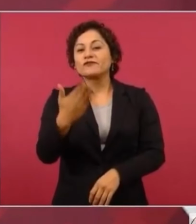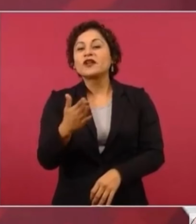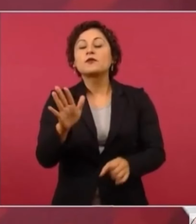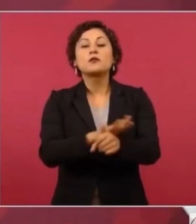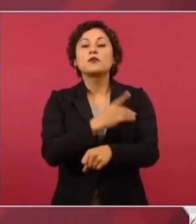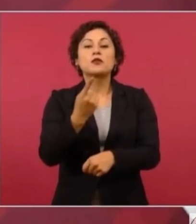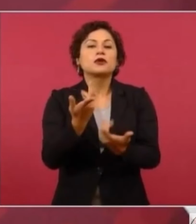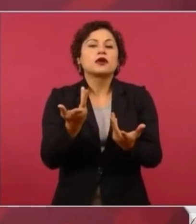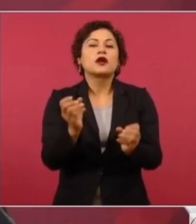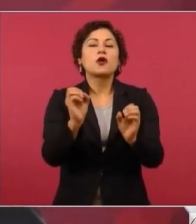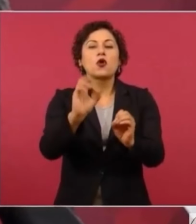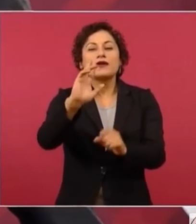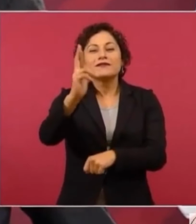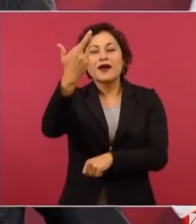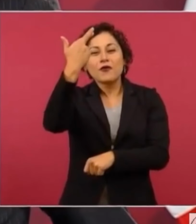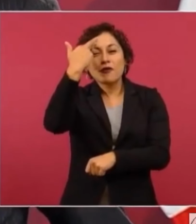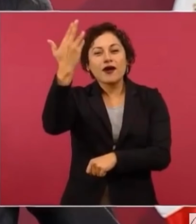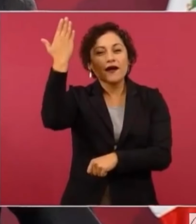que